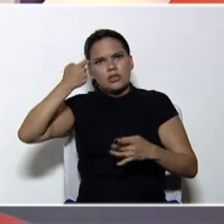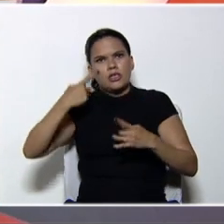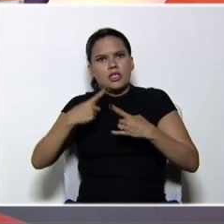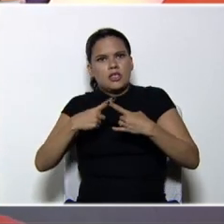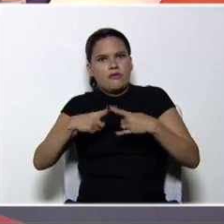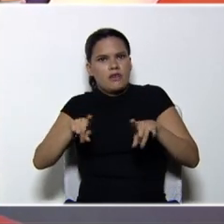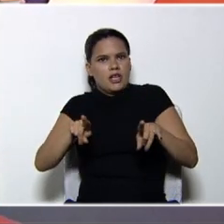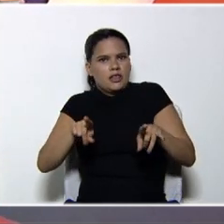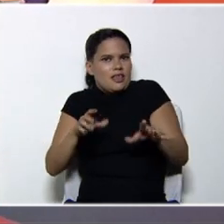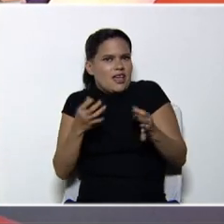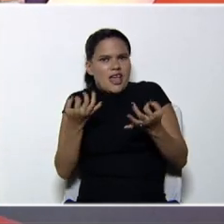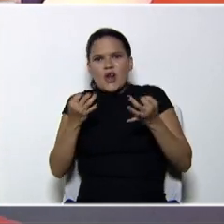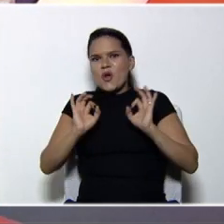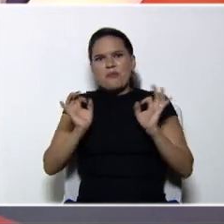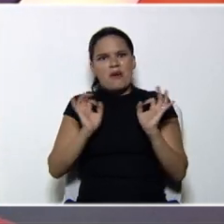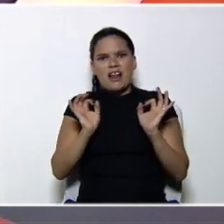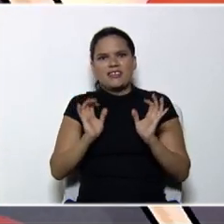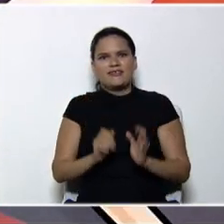Elsie, es algo común, profe.